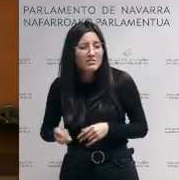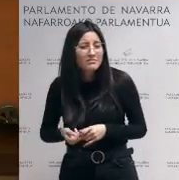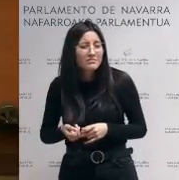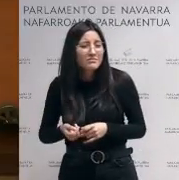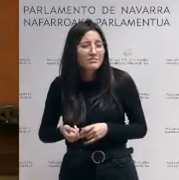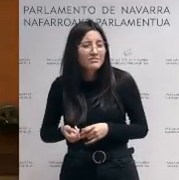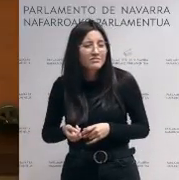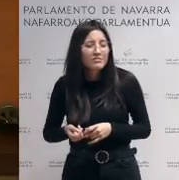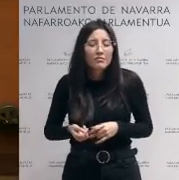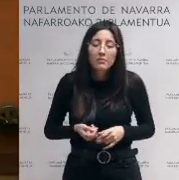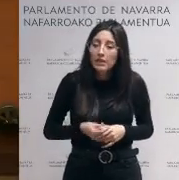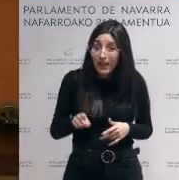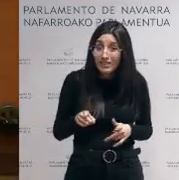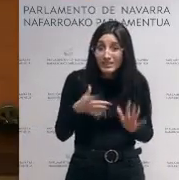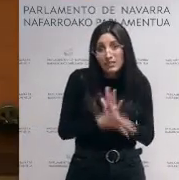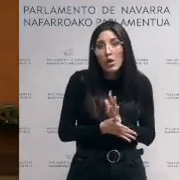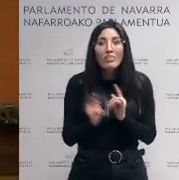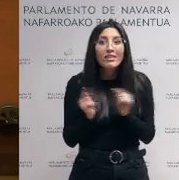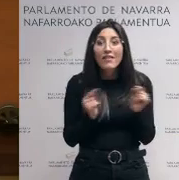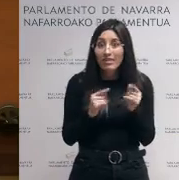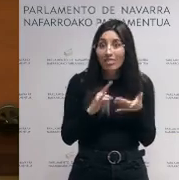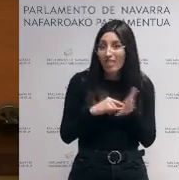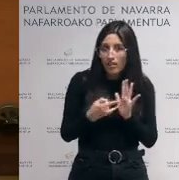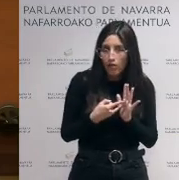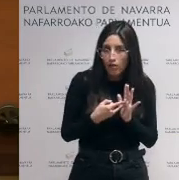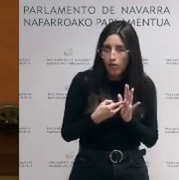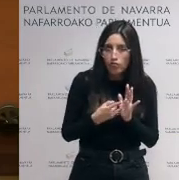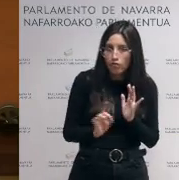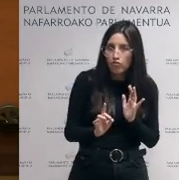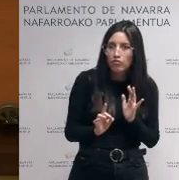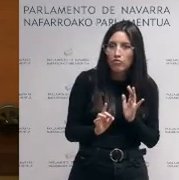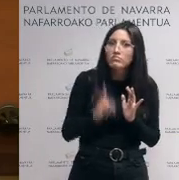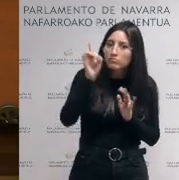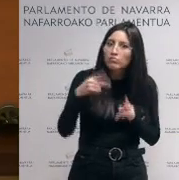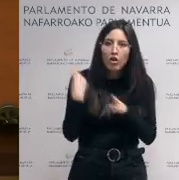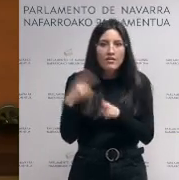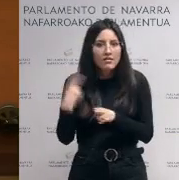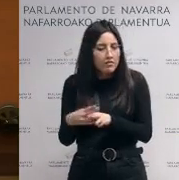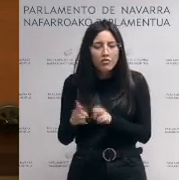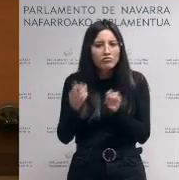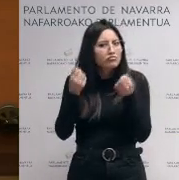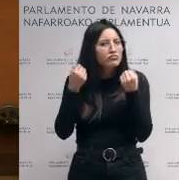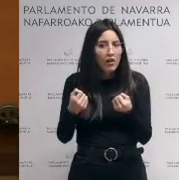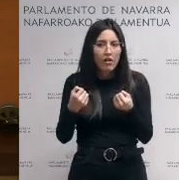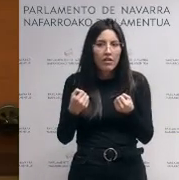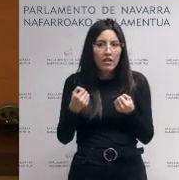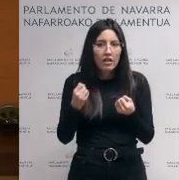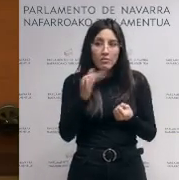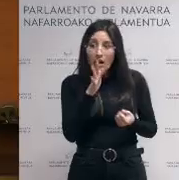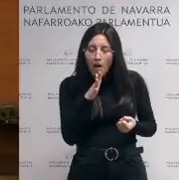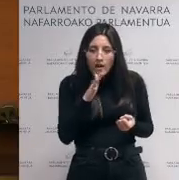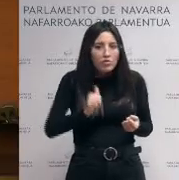Este debate no es técnico, ¿eh? Este es un debate profundamente político. Es la oportunidad de demostrar que